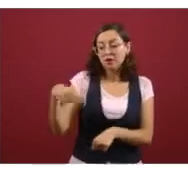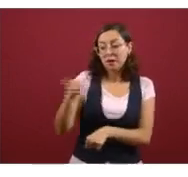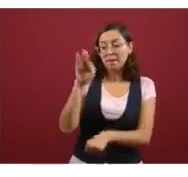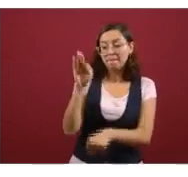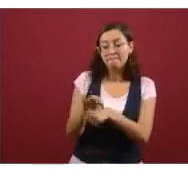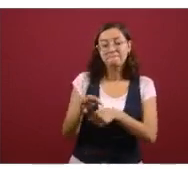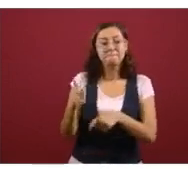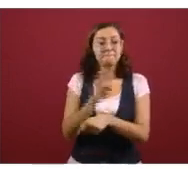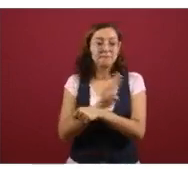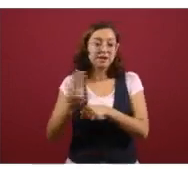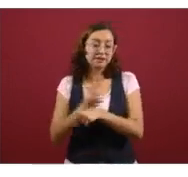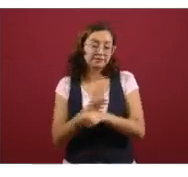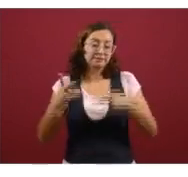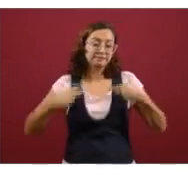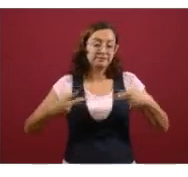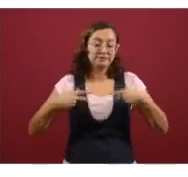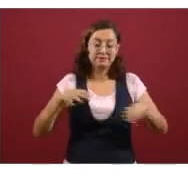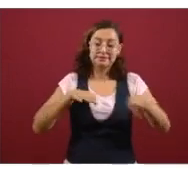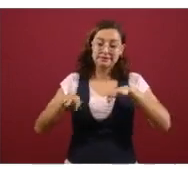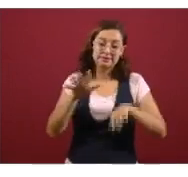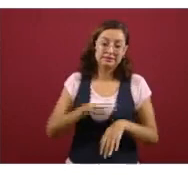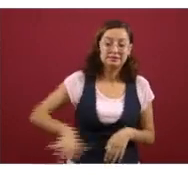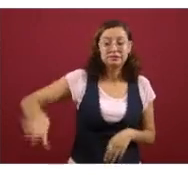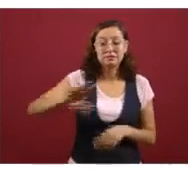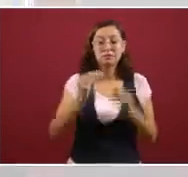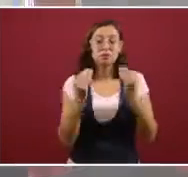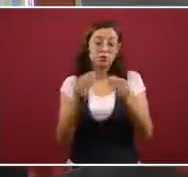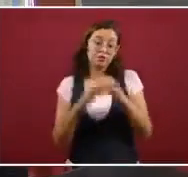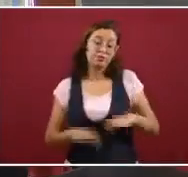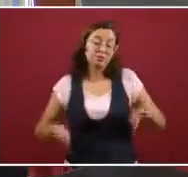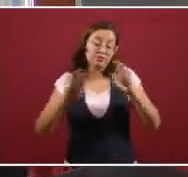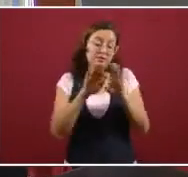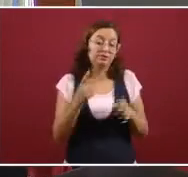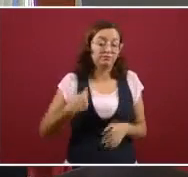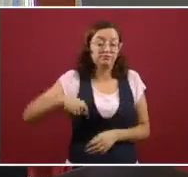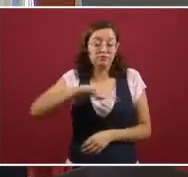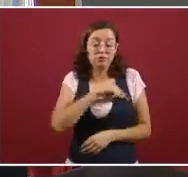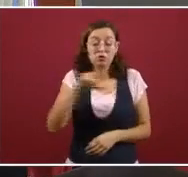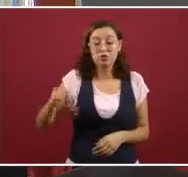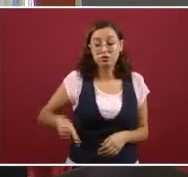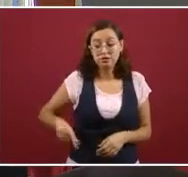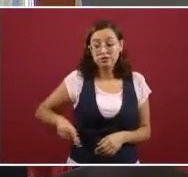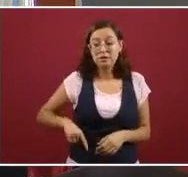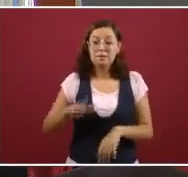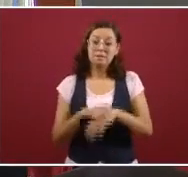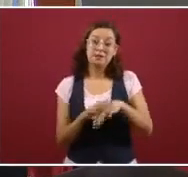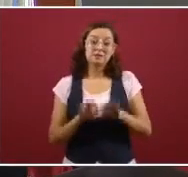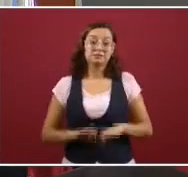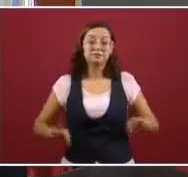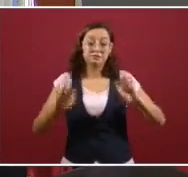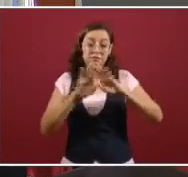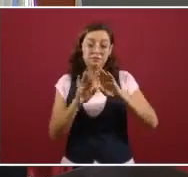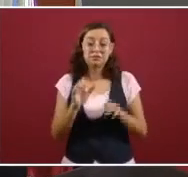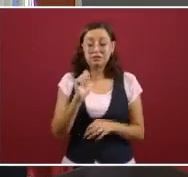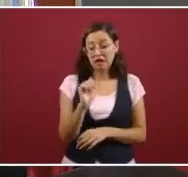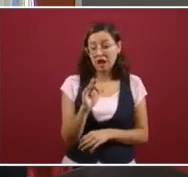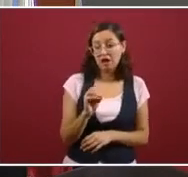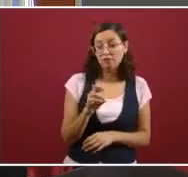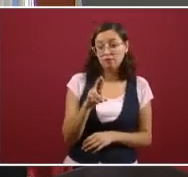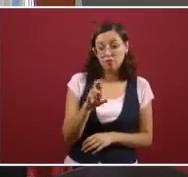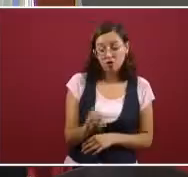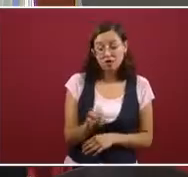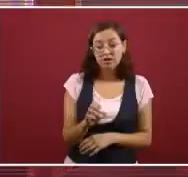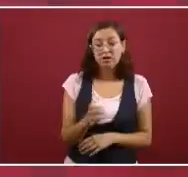muy importante para el gobierno, y es un tema que también, queremos decirlo de manera muy clara, es muy, muy importante para las Afores, Por